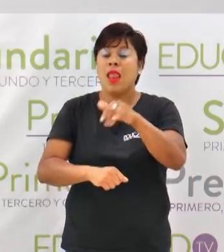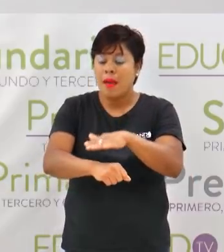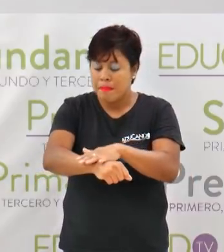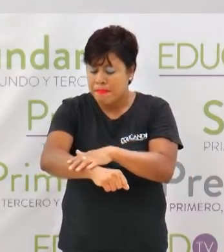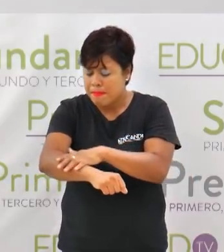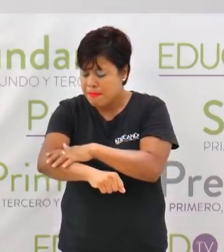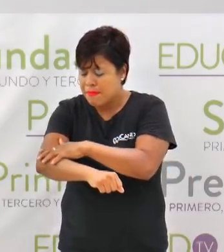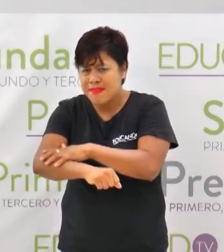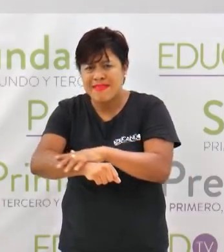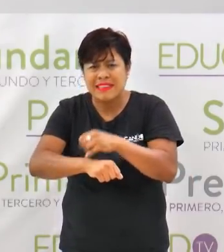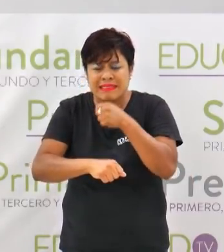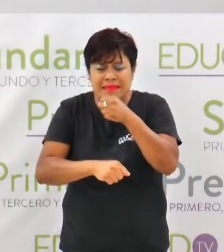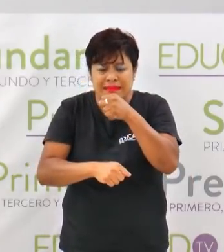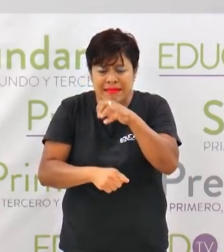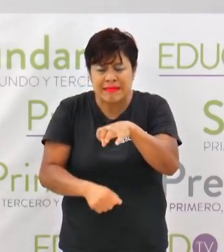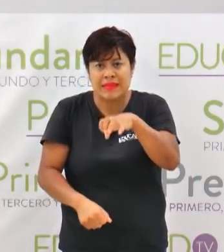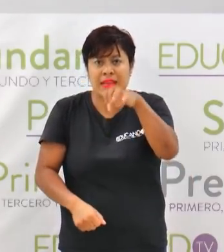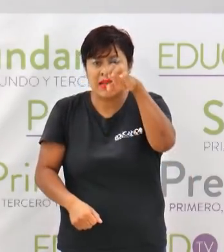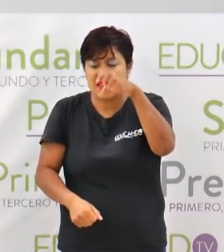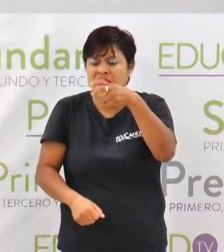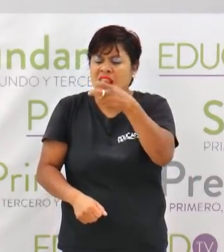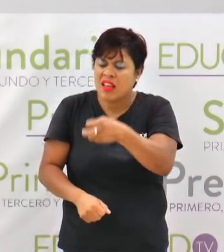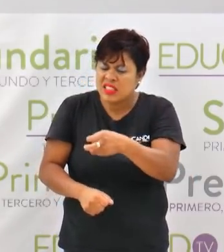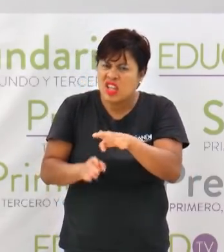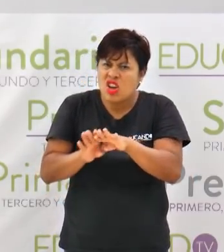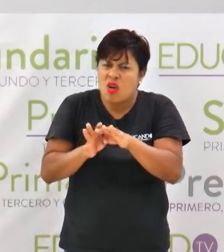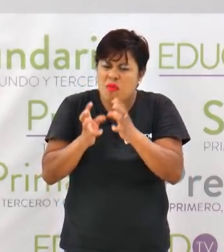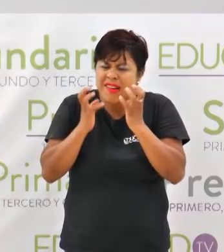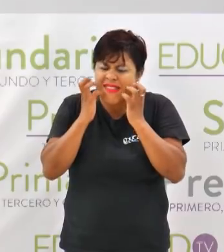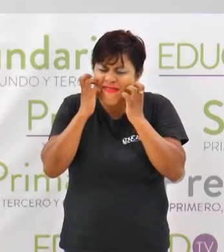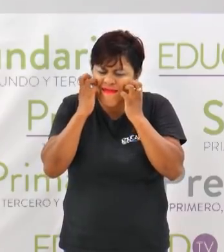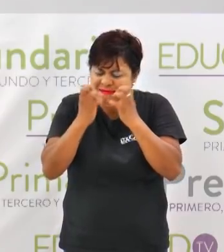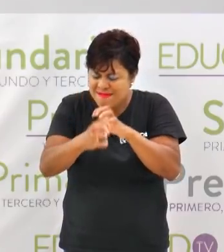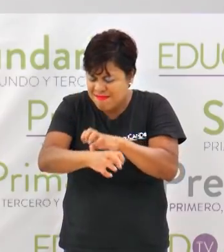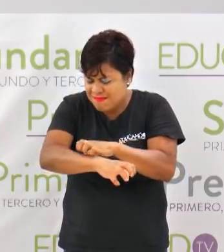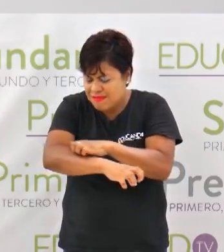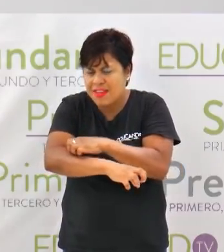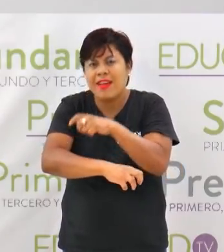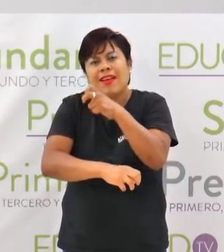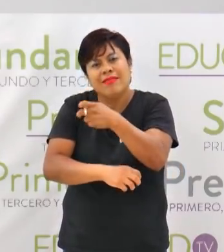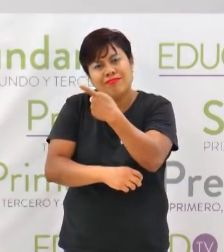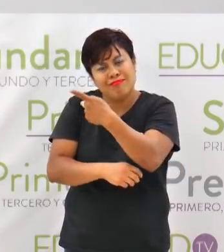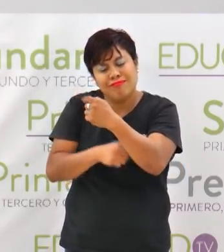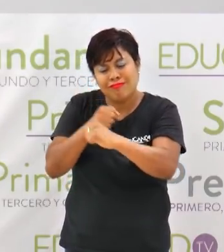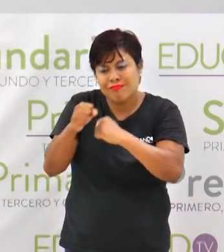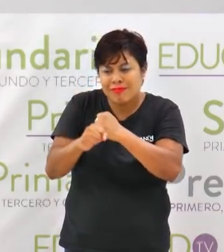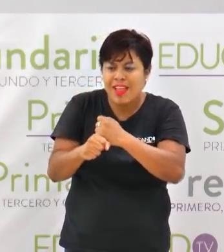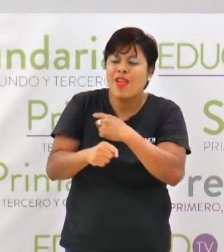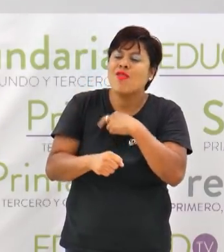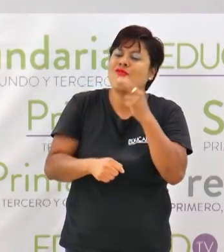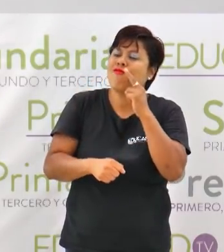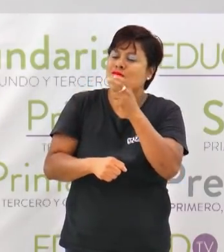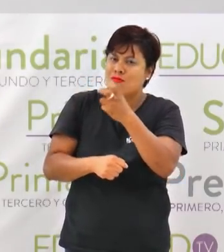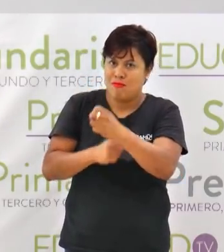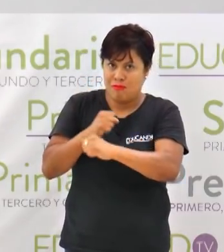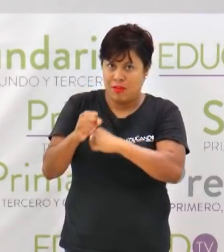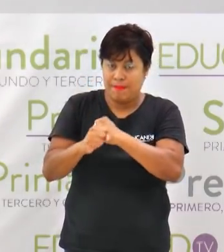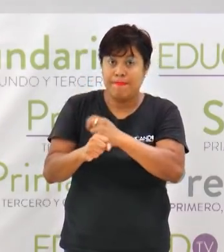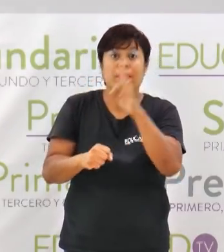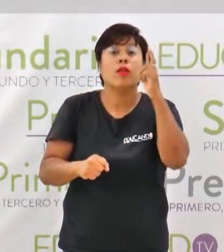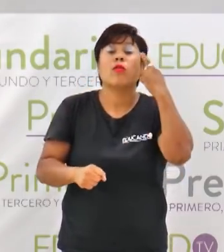La piel de la anciana, de textura irregular, revelaba su edad. Recuerda que